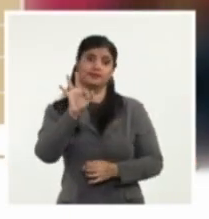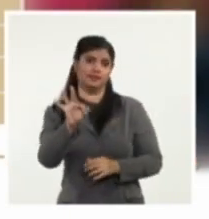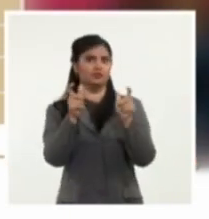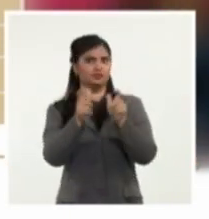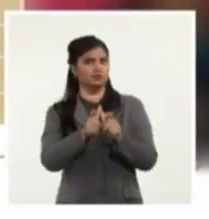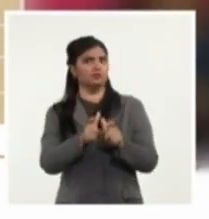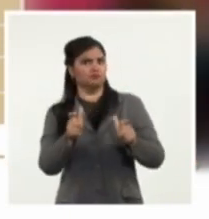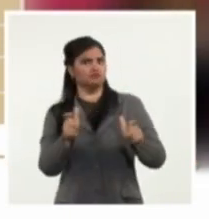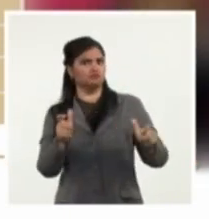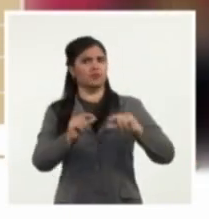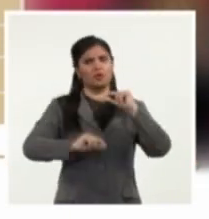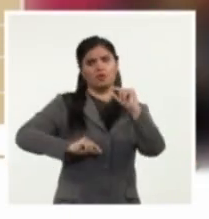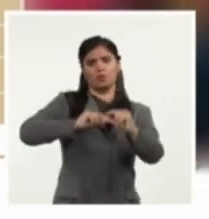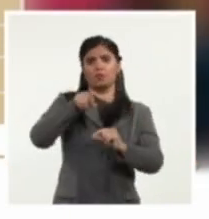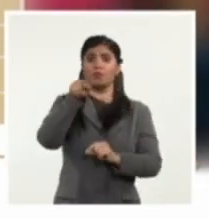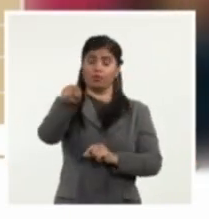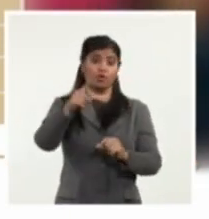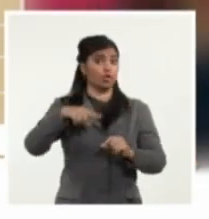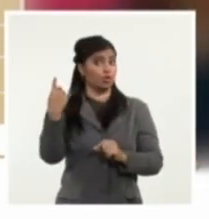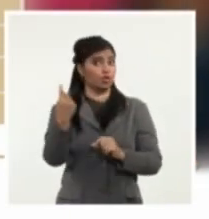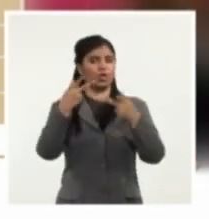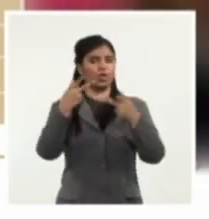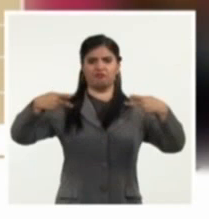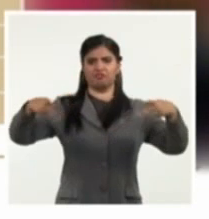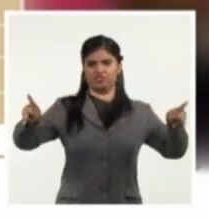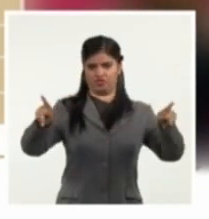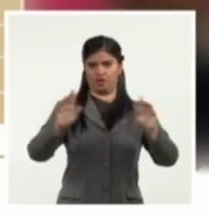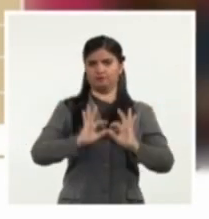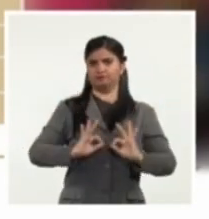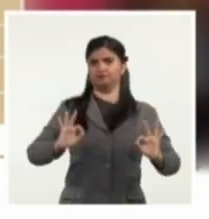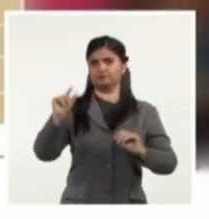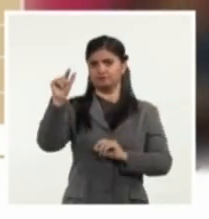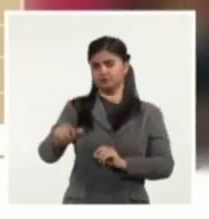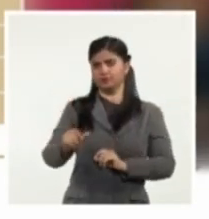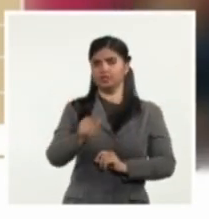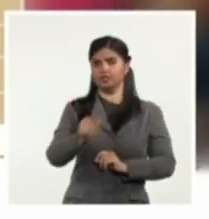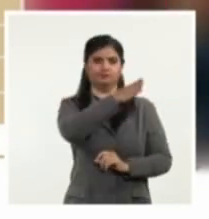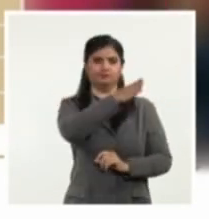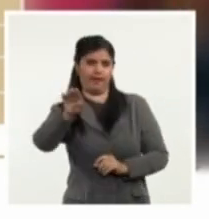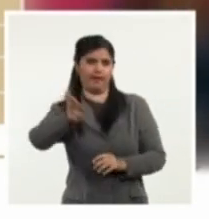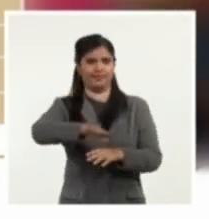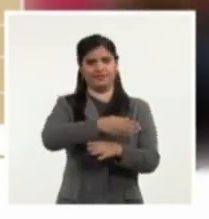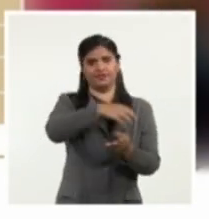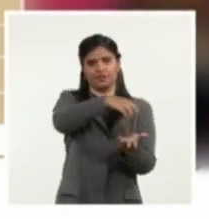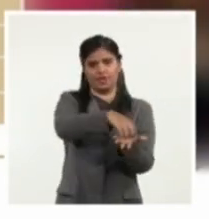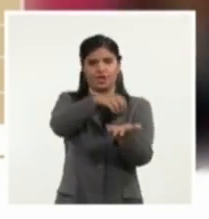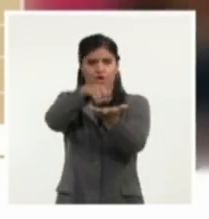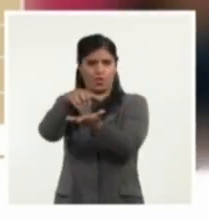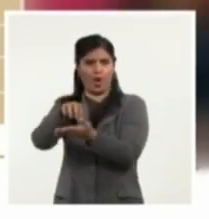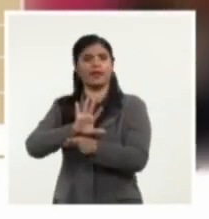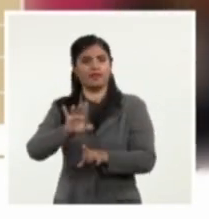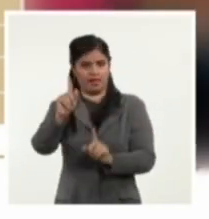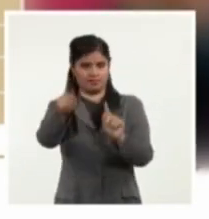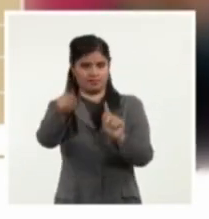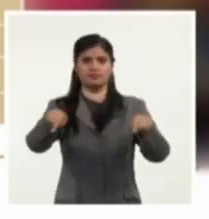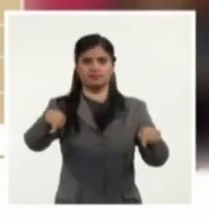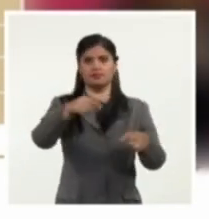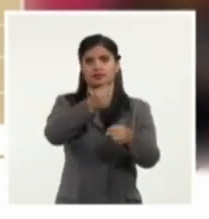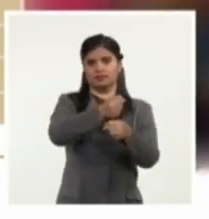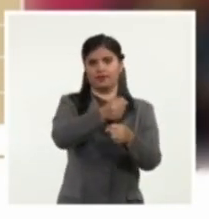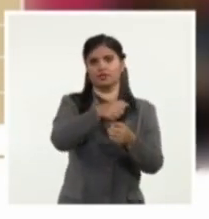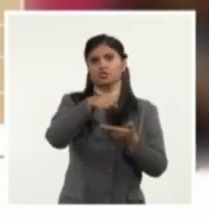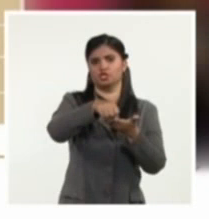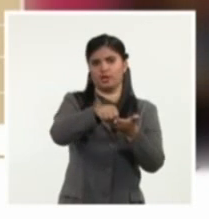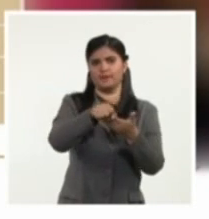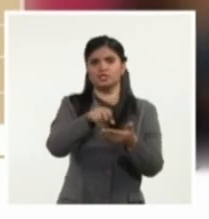Son especialistas que estarán ya se trasladaron a los hospitales que donde van a dar servicio en